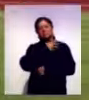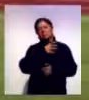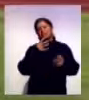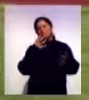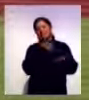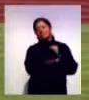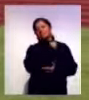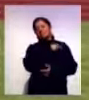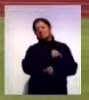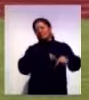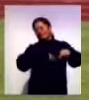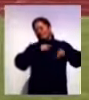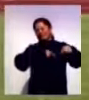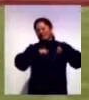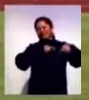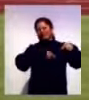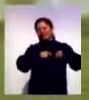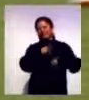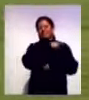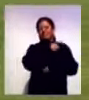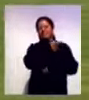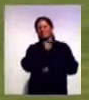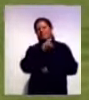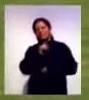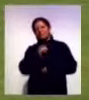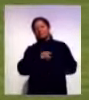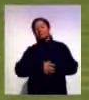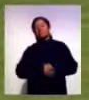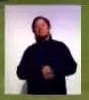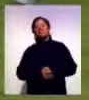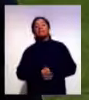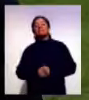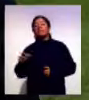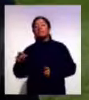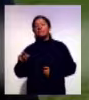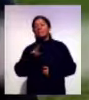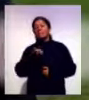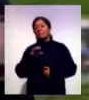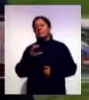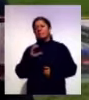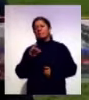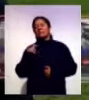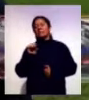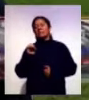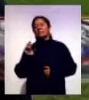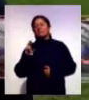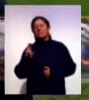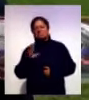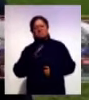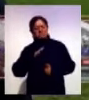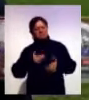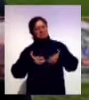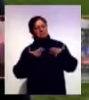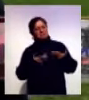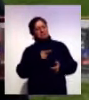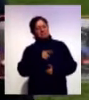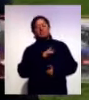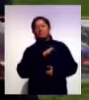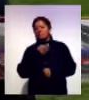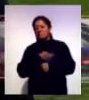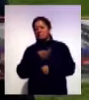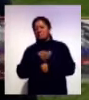chicos. Víctor Monreal Rodríguez, estratega, confía en su plantel. Esperamos ganar. Ahorita vamos invictos